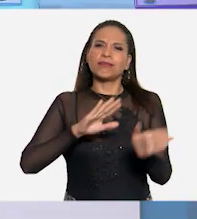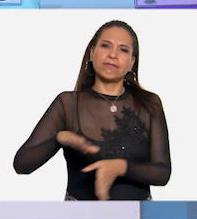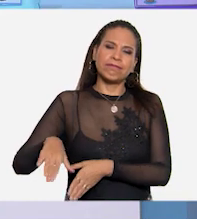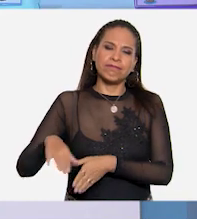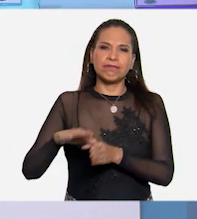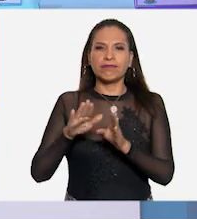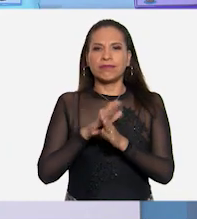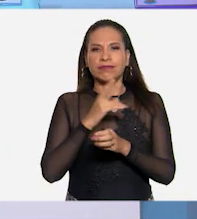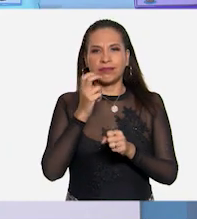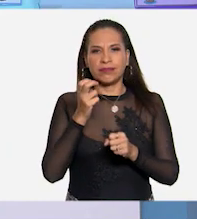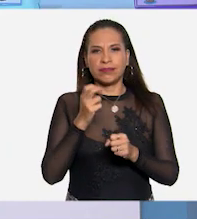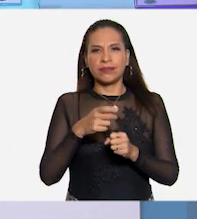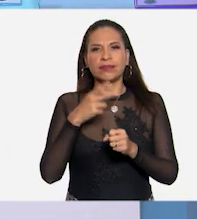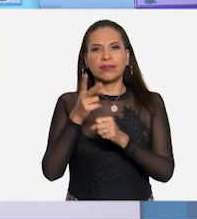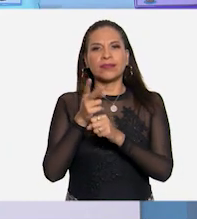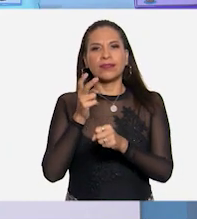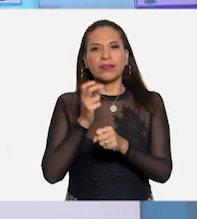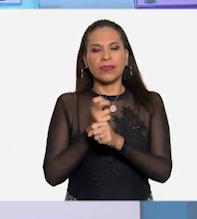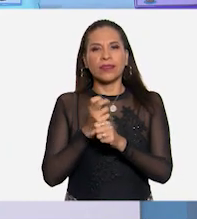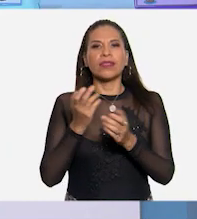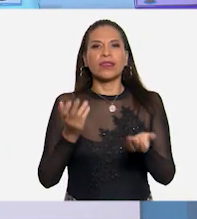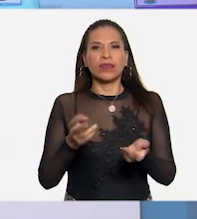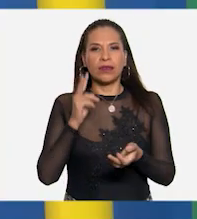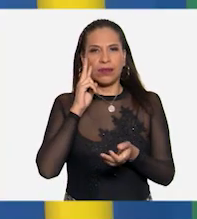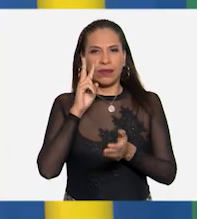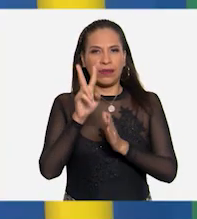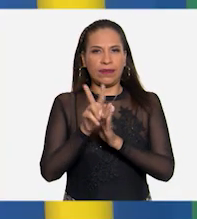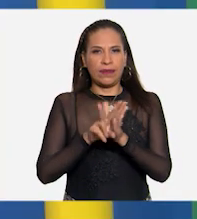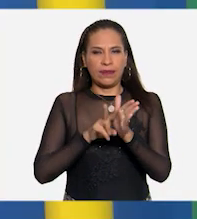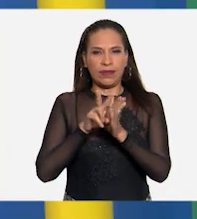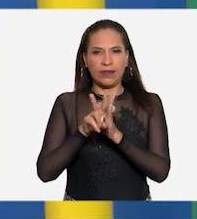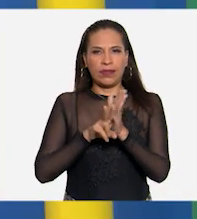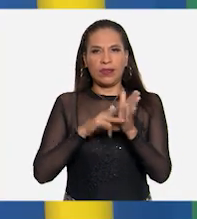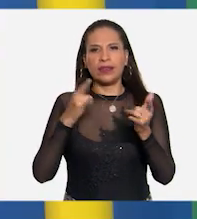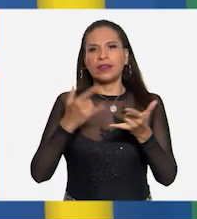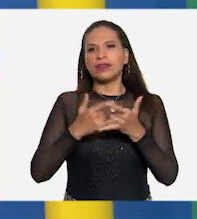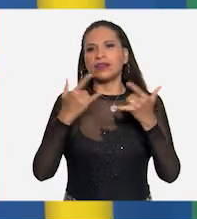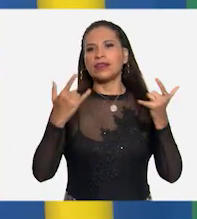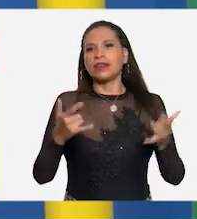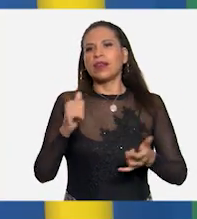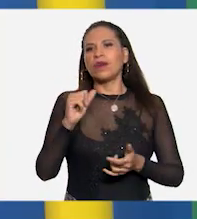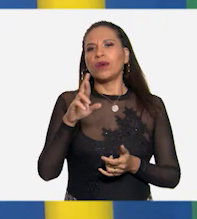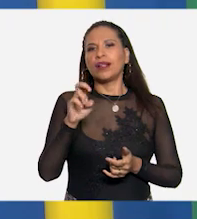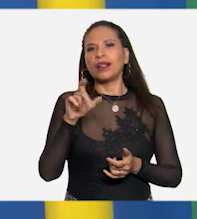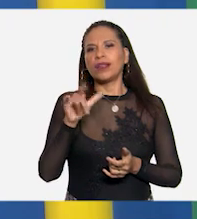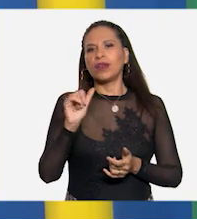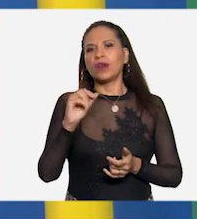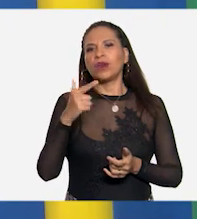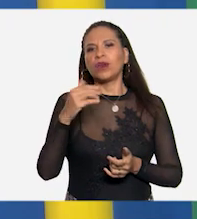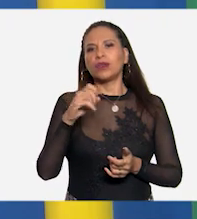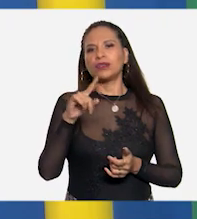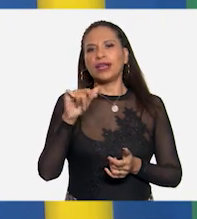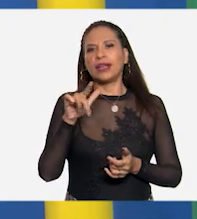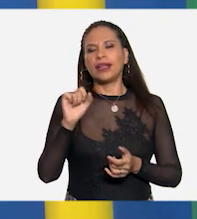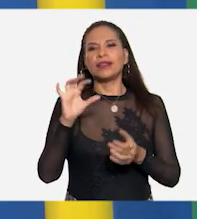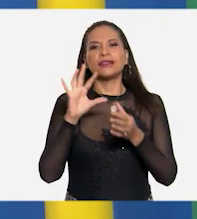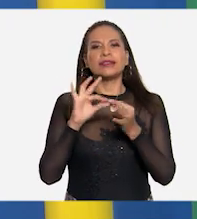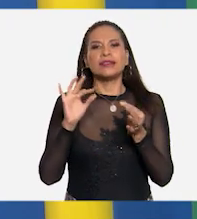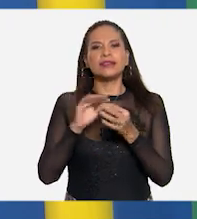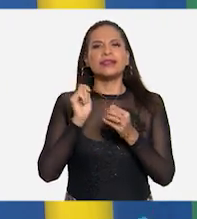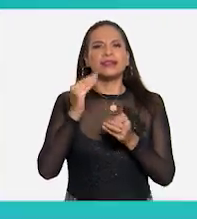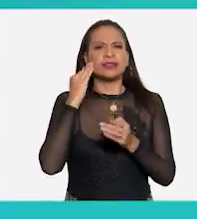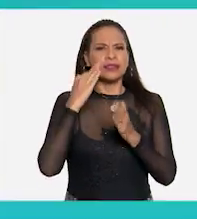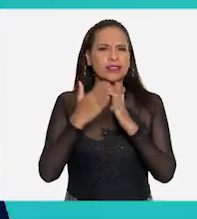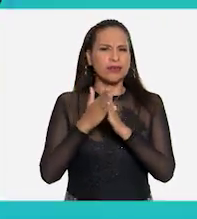así como así, te invito a que veamos este video en el que el historiador Aurelio González nos resume cuál fue el legado de la Edad